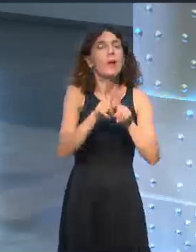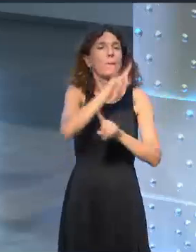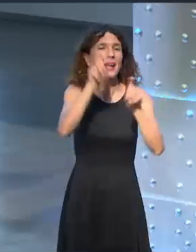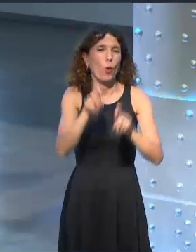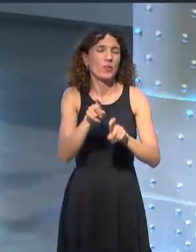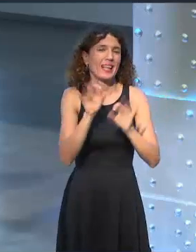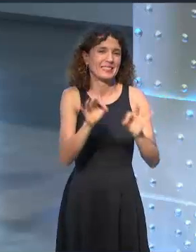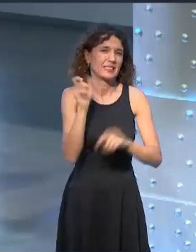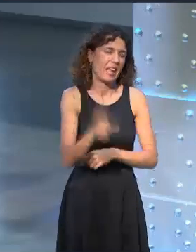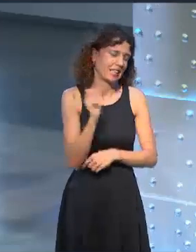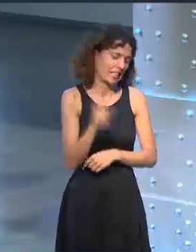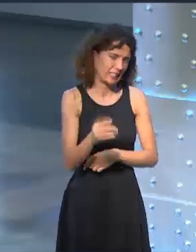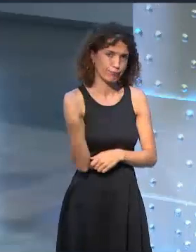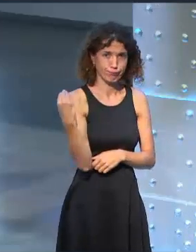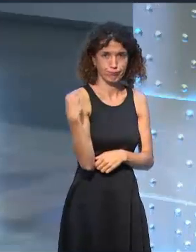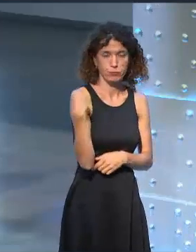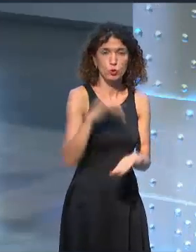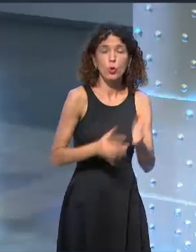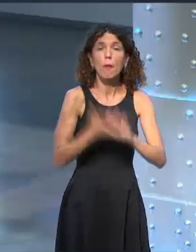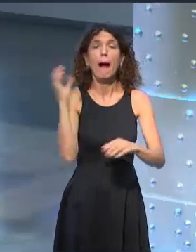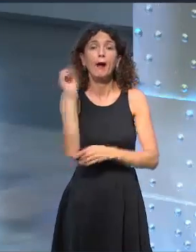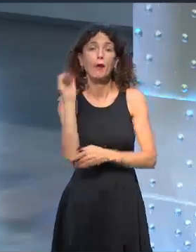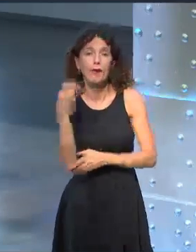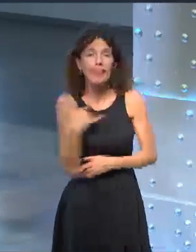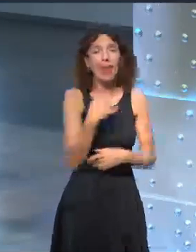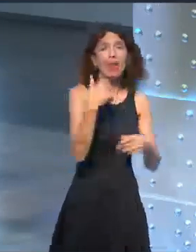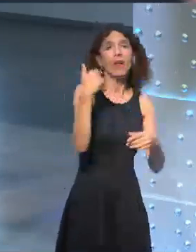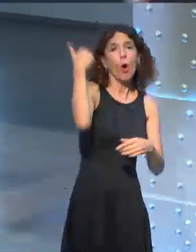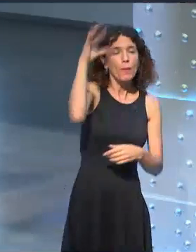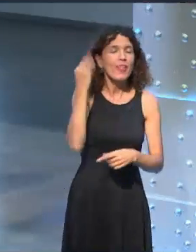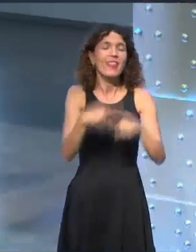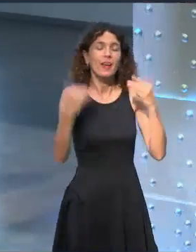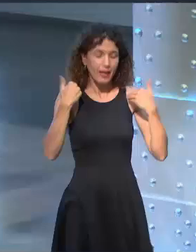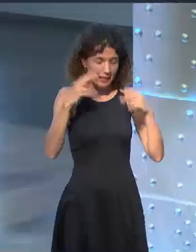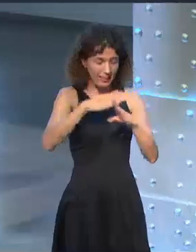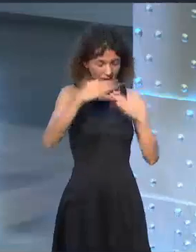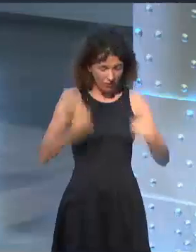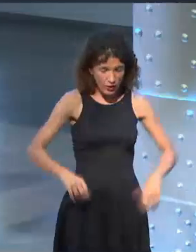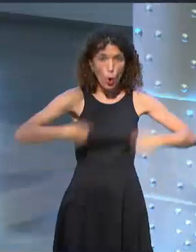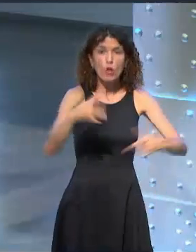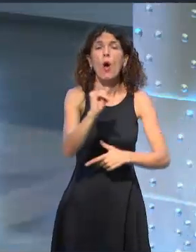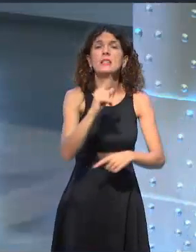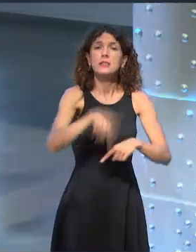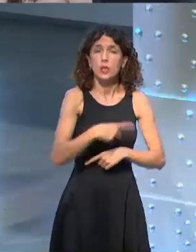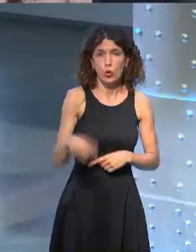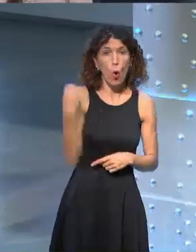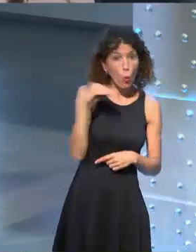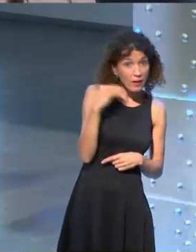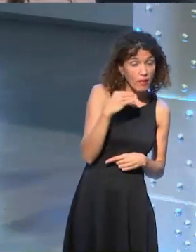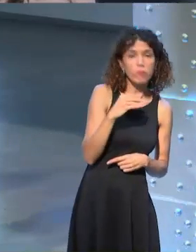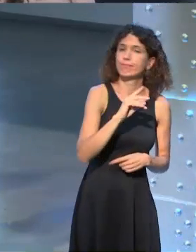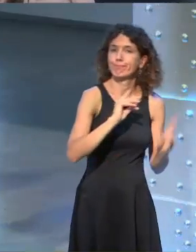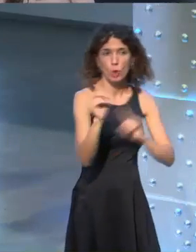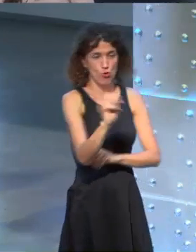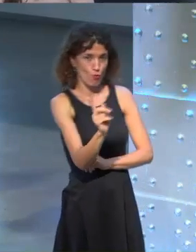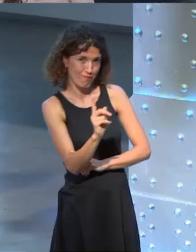pregunta que te hace todo el mundo cuando vas a dar una charla. ¿Existen diferencias entre hombres y mujeres a nivel biológico? ¿Qué ocurre en la pubertad? No. Hay